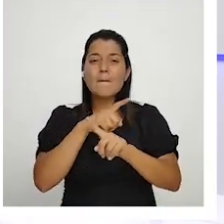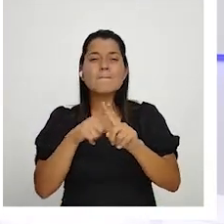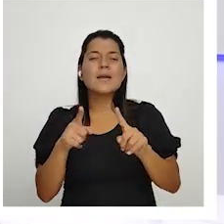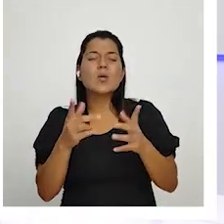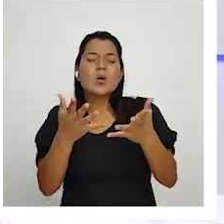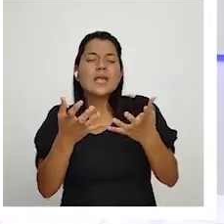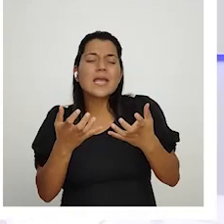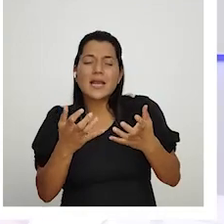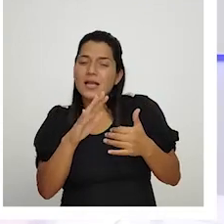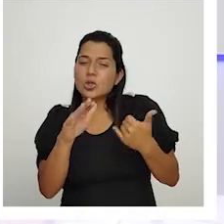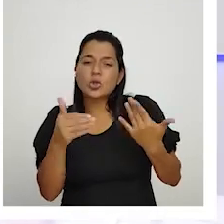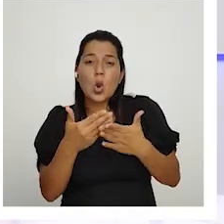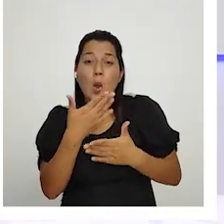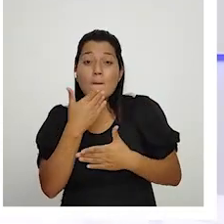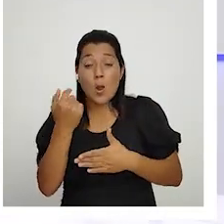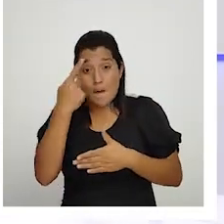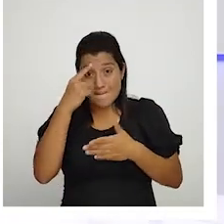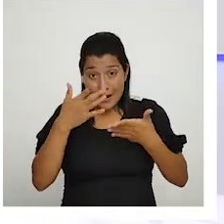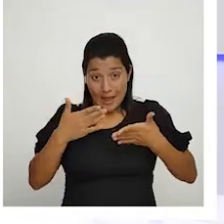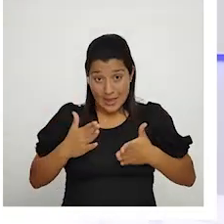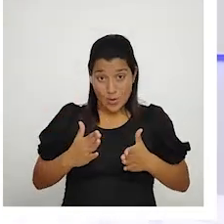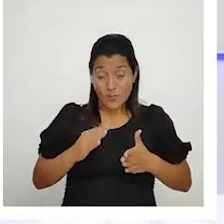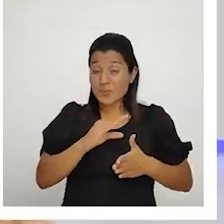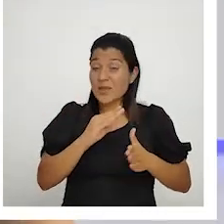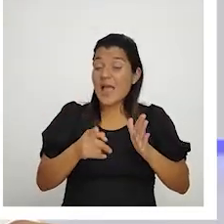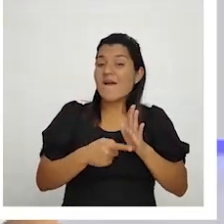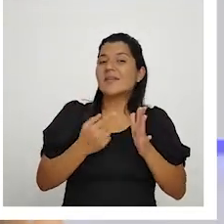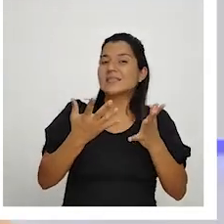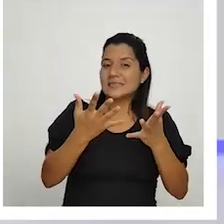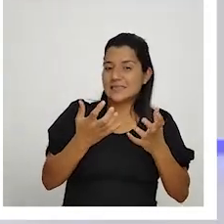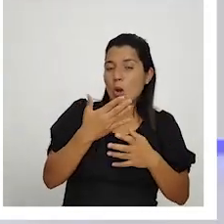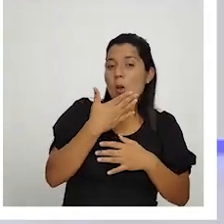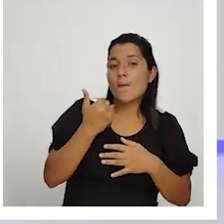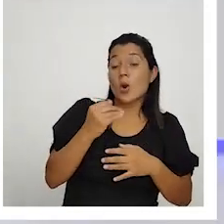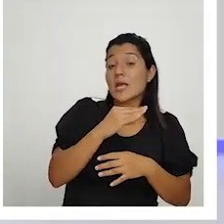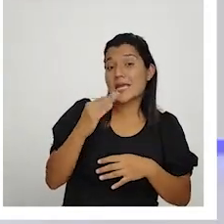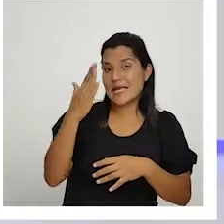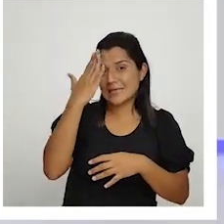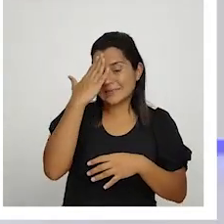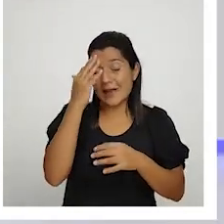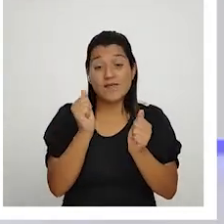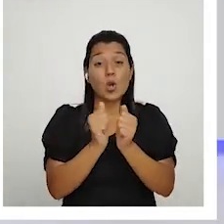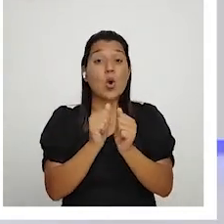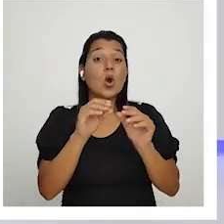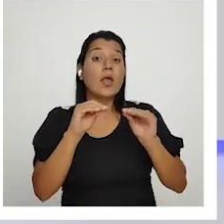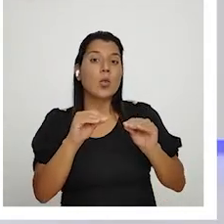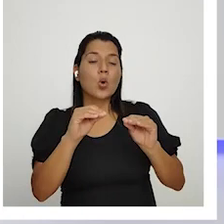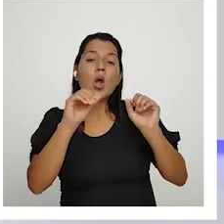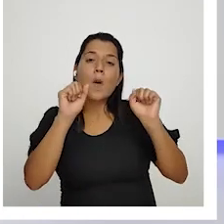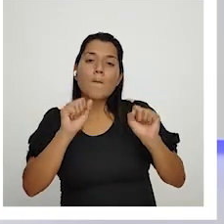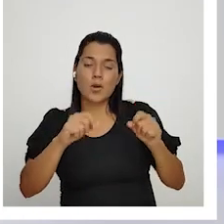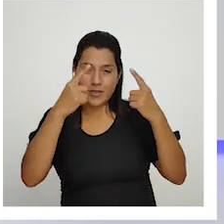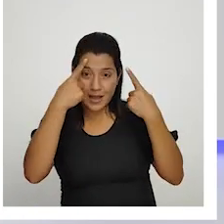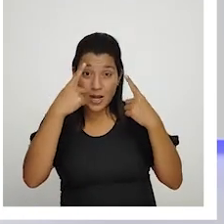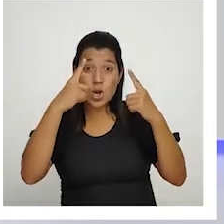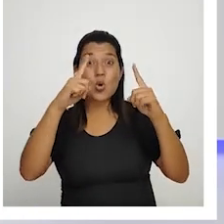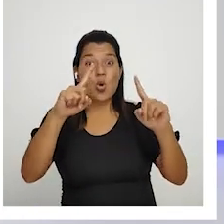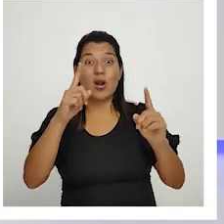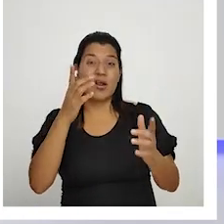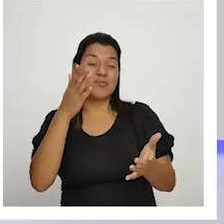para sus hijos, y como muchas veces quieren lo mejor y saben que por medio de la educación es que van a poder tal vez romper con esa